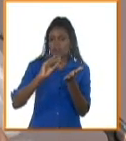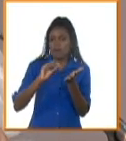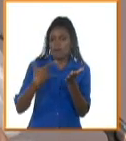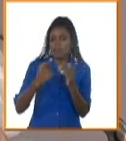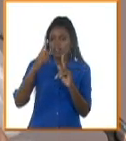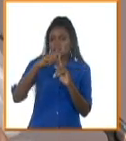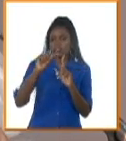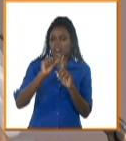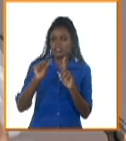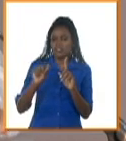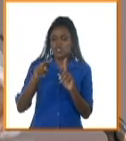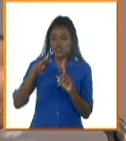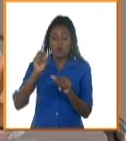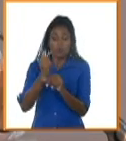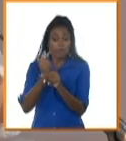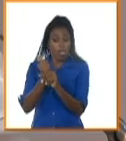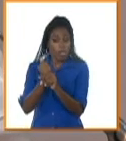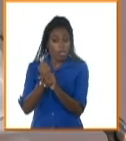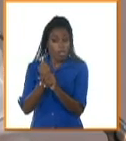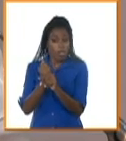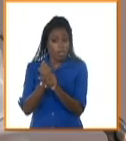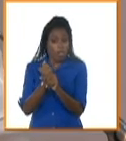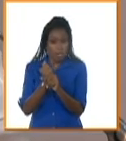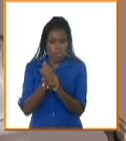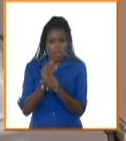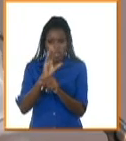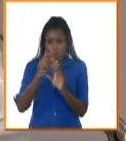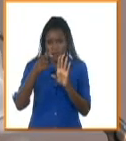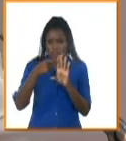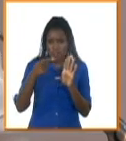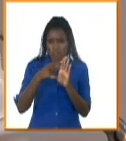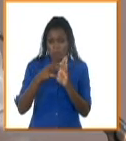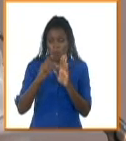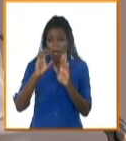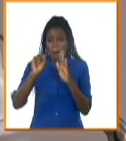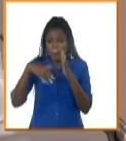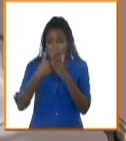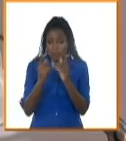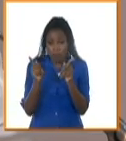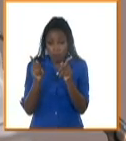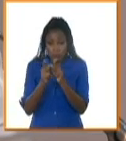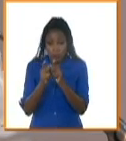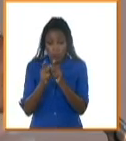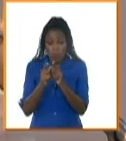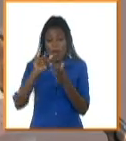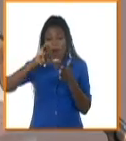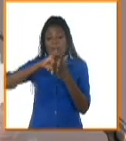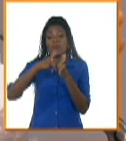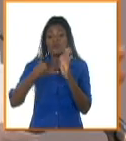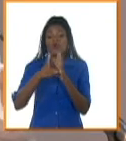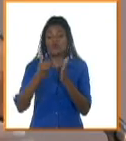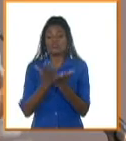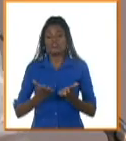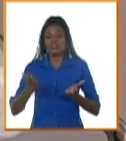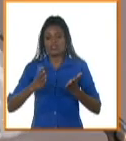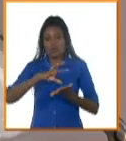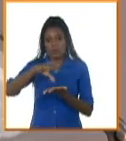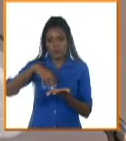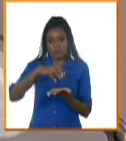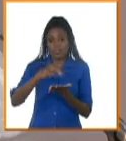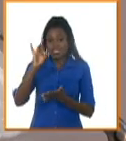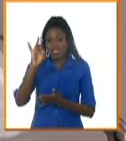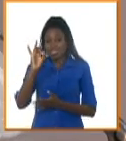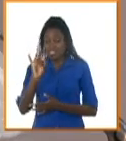los nuevos actores sobre todo le voy a dar el dato de mi pyme y proyecto de desarrollo local el 79%